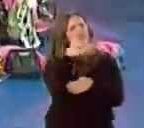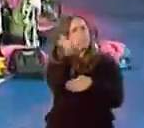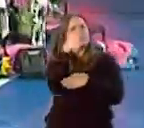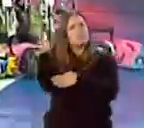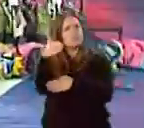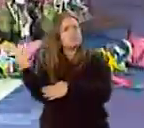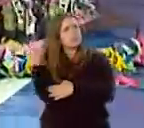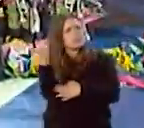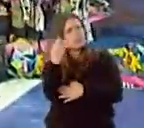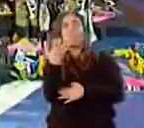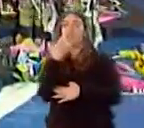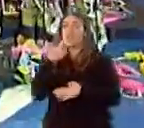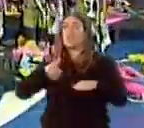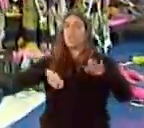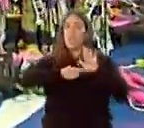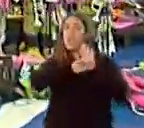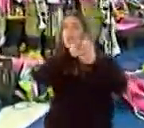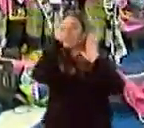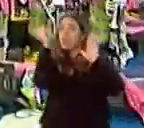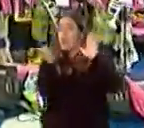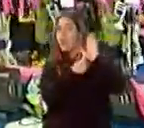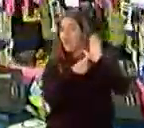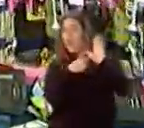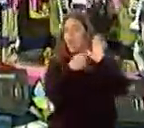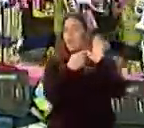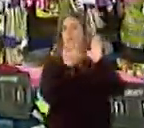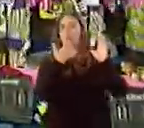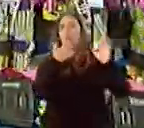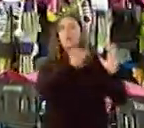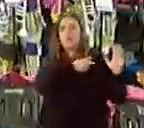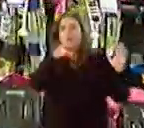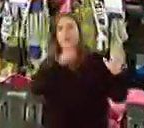para nada el día